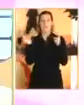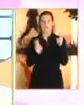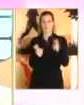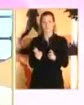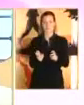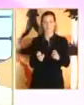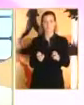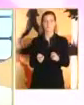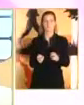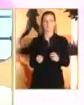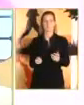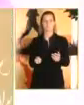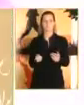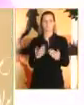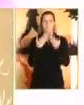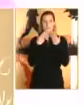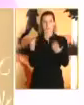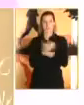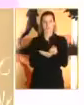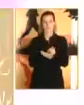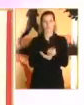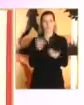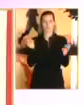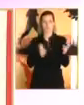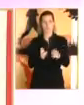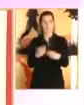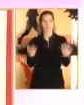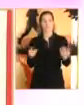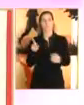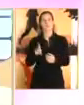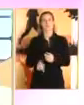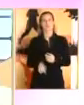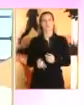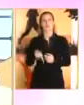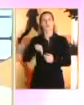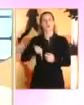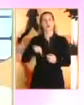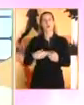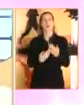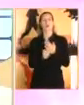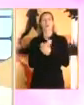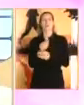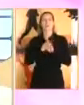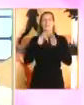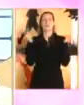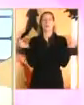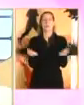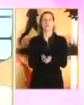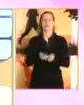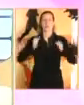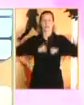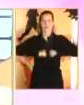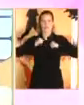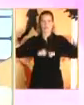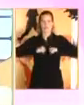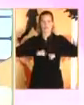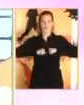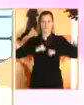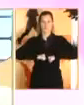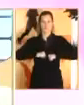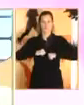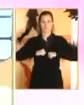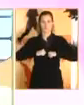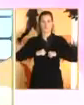sigáis luchando. Gracias a vosotros. Gracias. Pero también es el día mundial de nuestros mayores. De los abuelitos. Y queremos hacerles